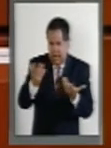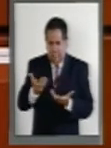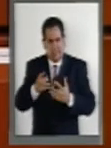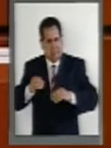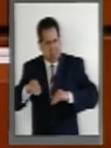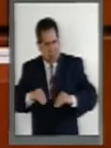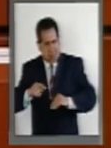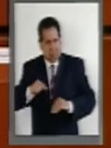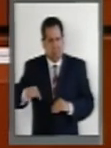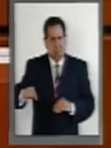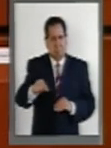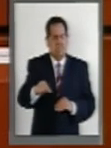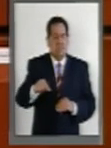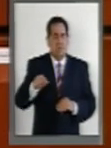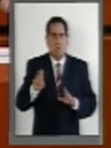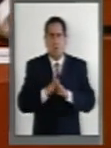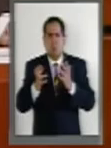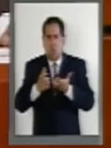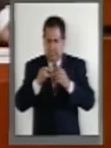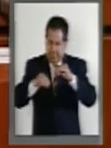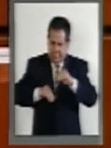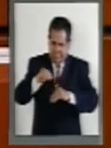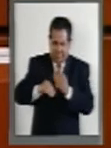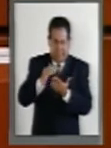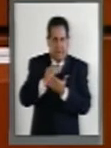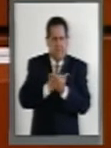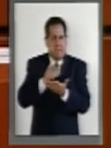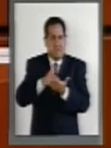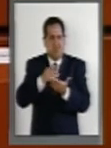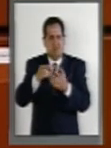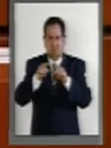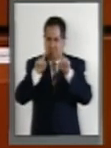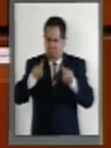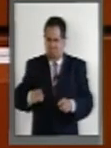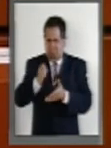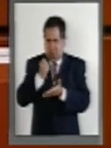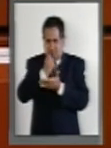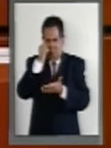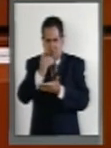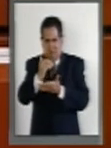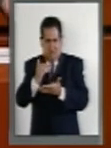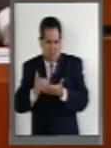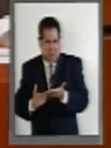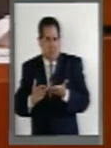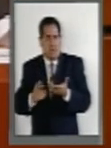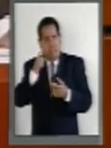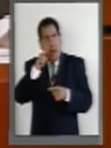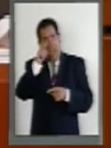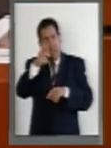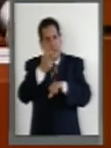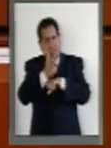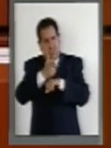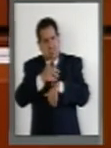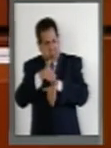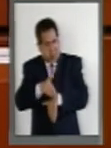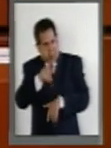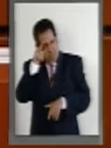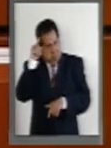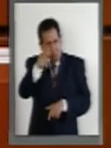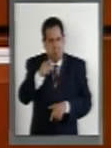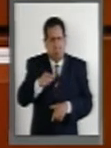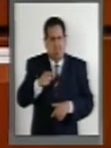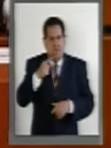trabajar cómo elaboramos documentos que obliguen al gobierno norteamericano,